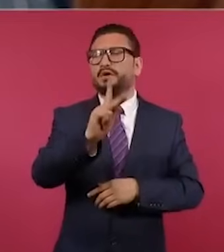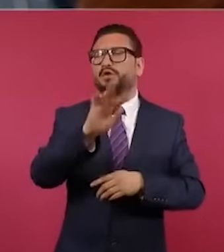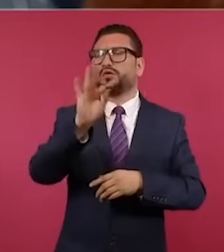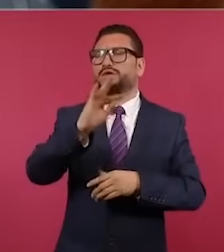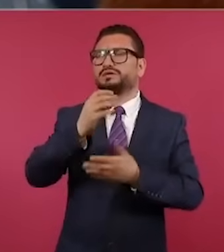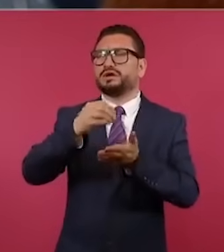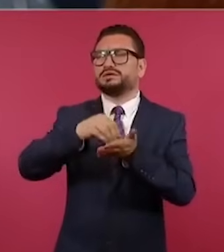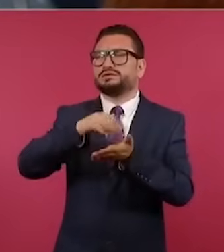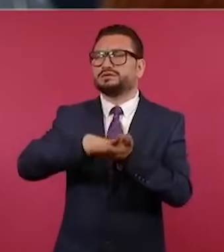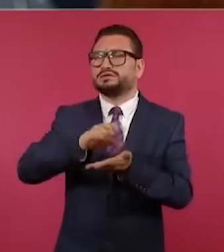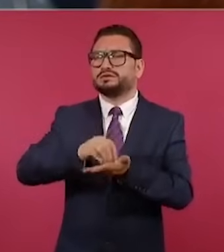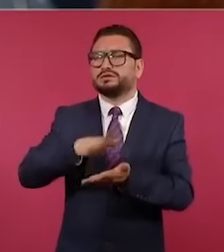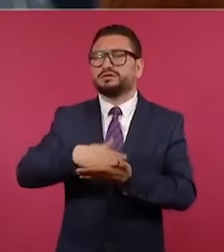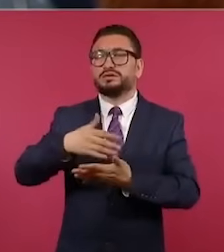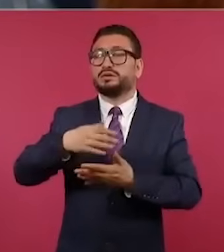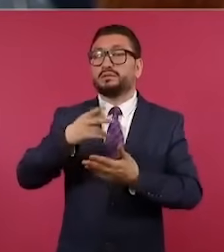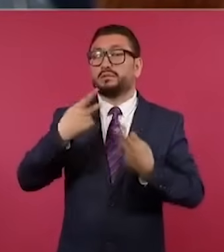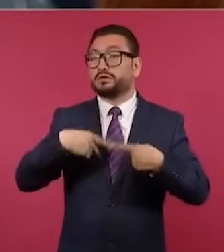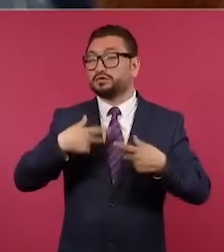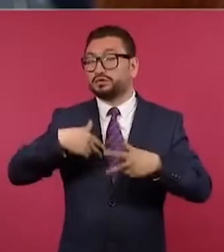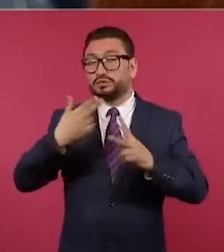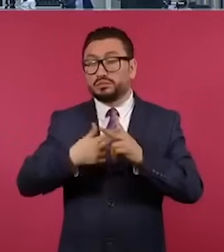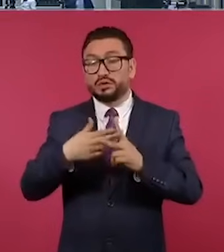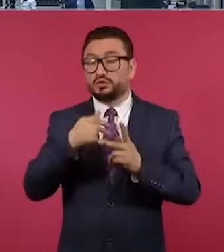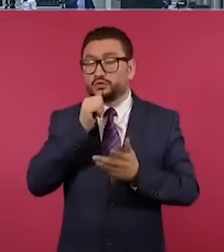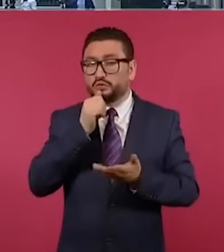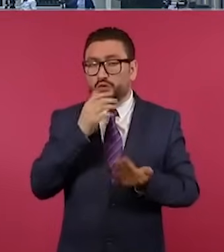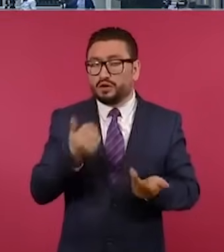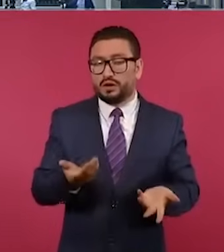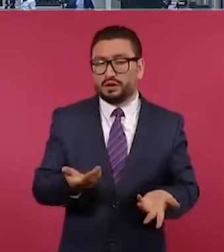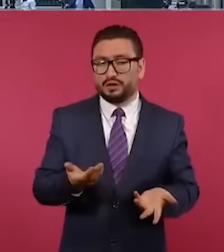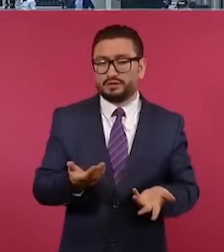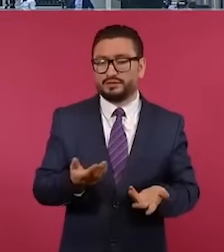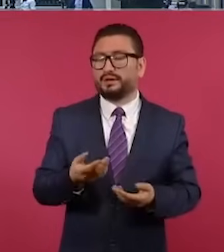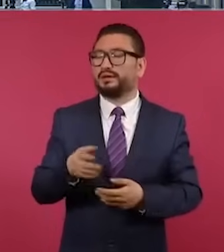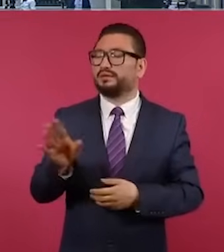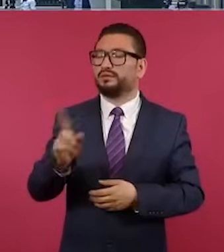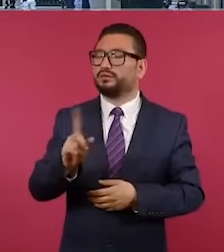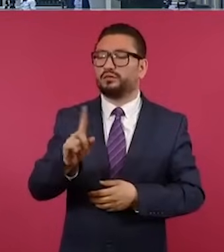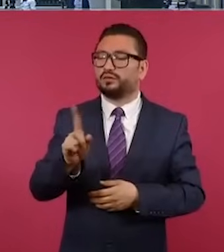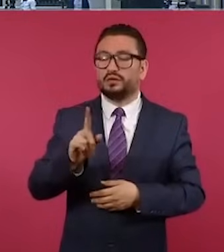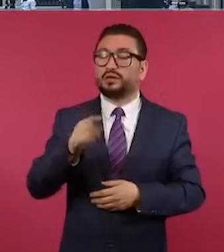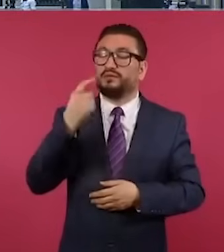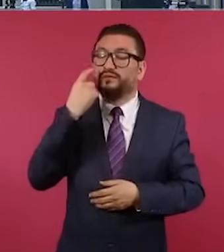registrado ciertos asesinatos o no? No, es que los homicidios